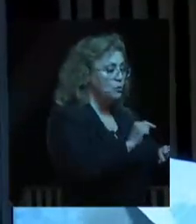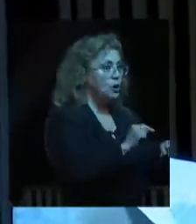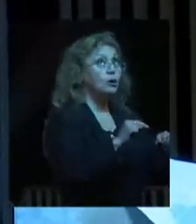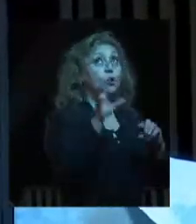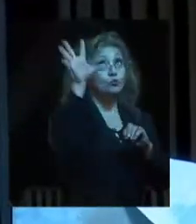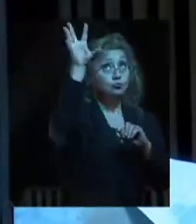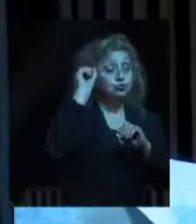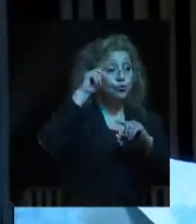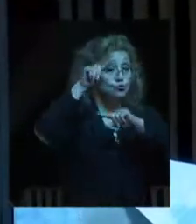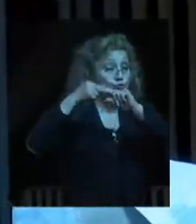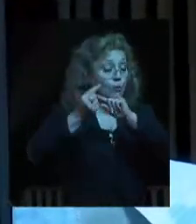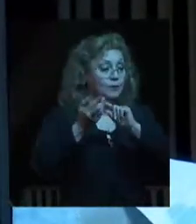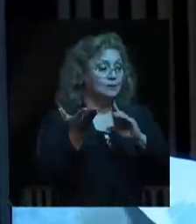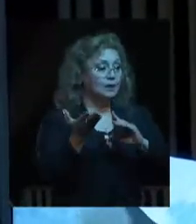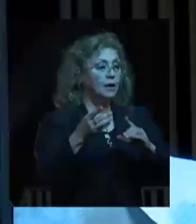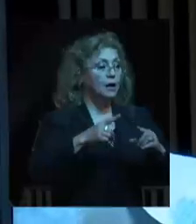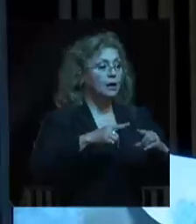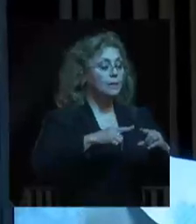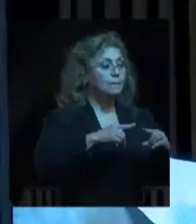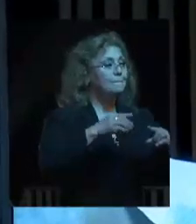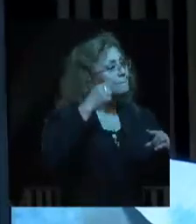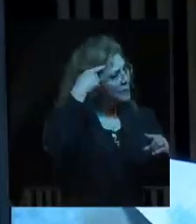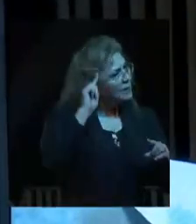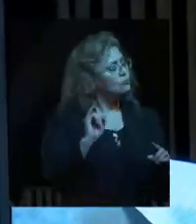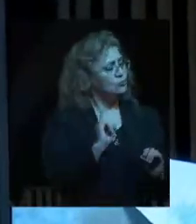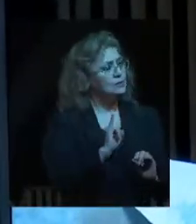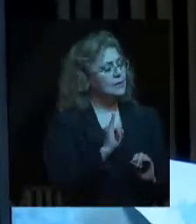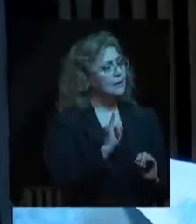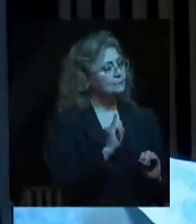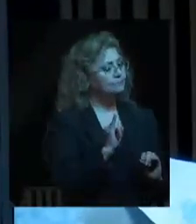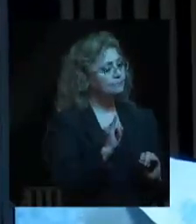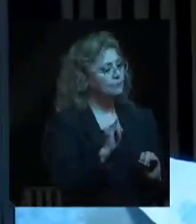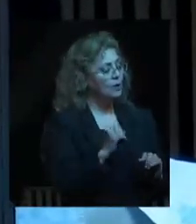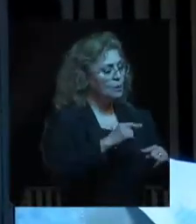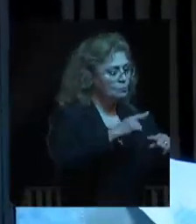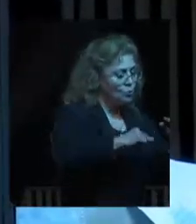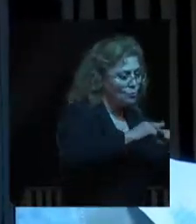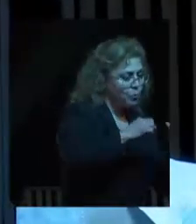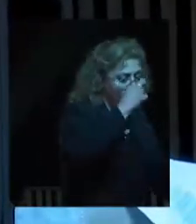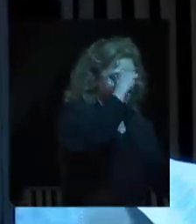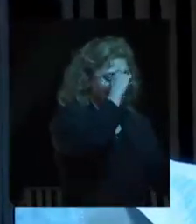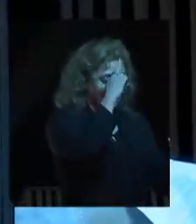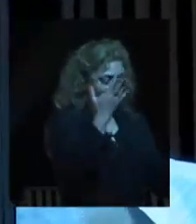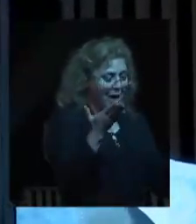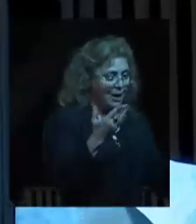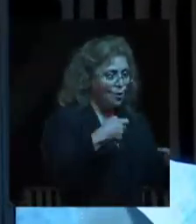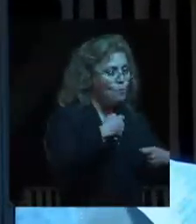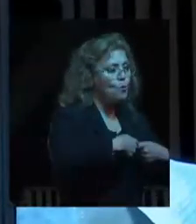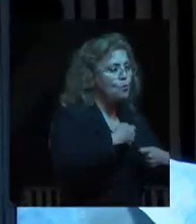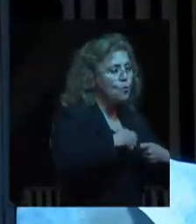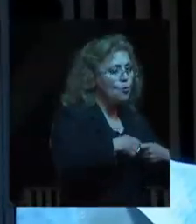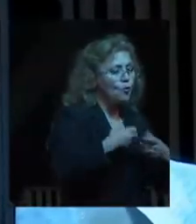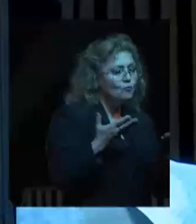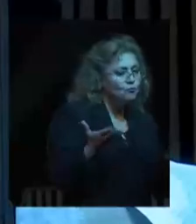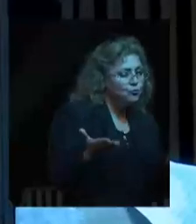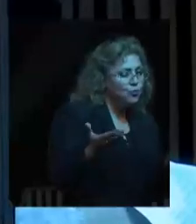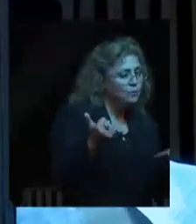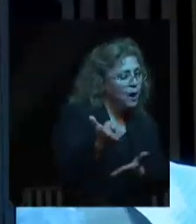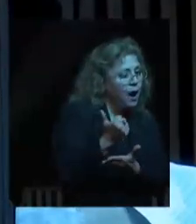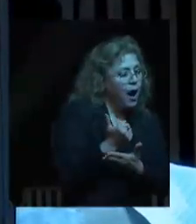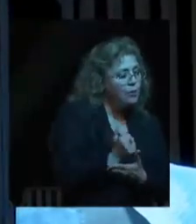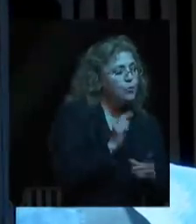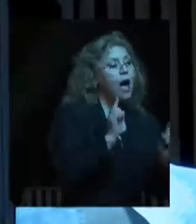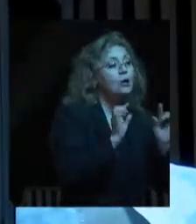satélite, es decir, de un asteroide, pero si hay algunas tierras raras, metales preciosos que sirvan para alguna